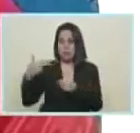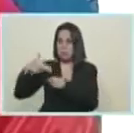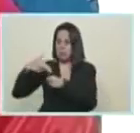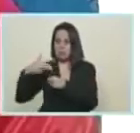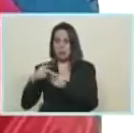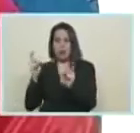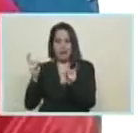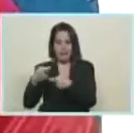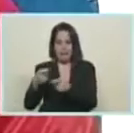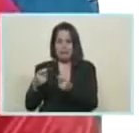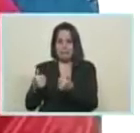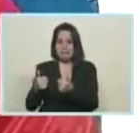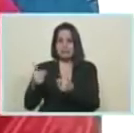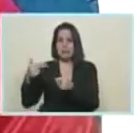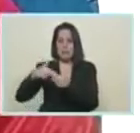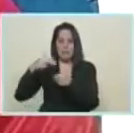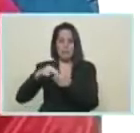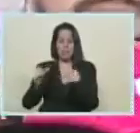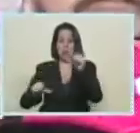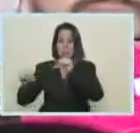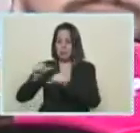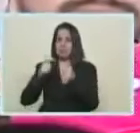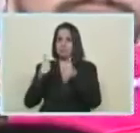lo gasífero, en lo petroquímico, ¿correcto?